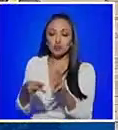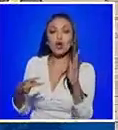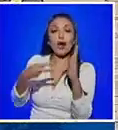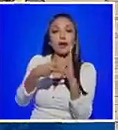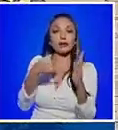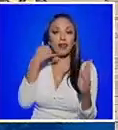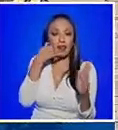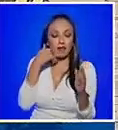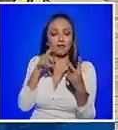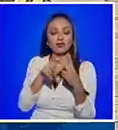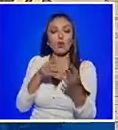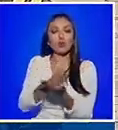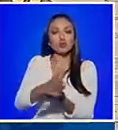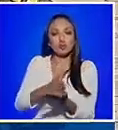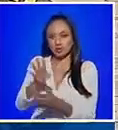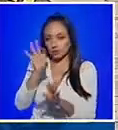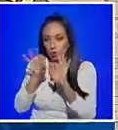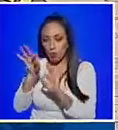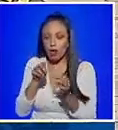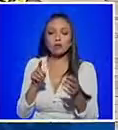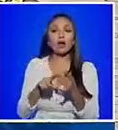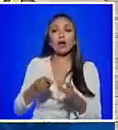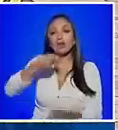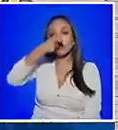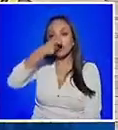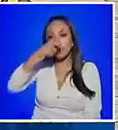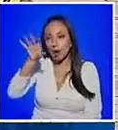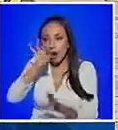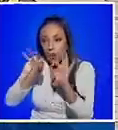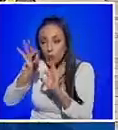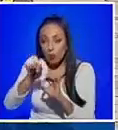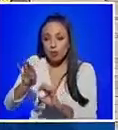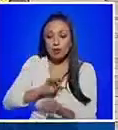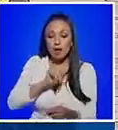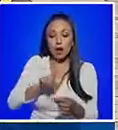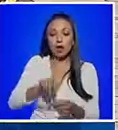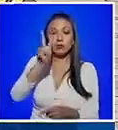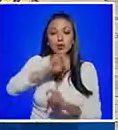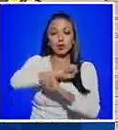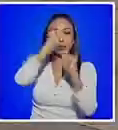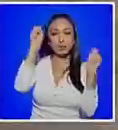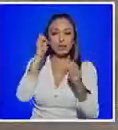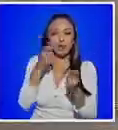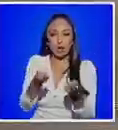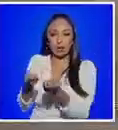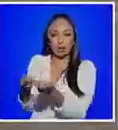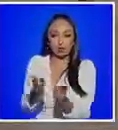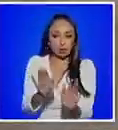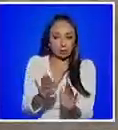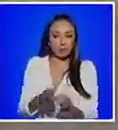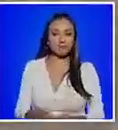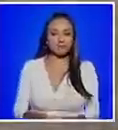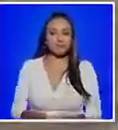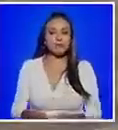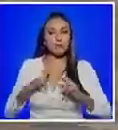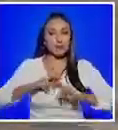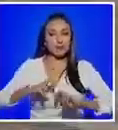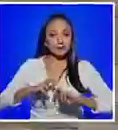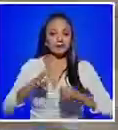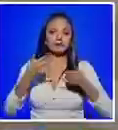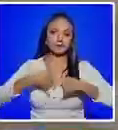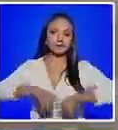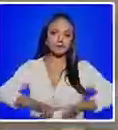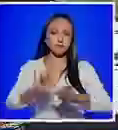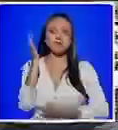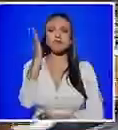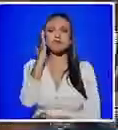celulares, armas cortopunzantes. Hasta las 2 de la mañana se realizó el operativo. Las investigaciones continúan para